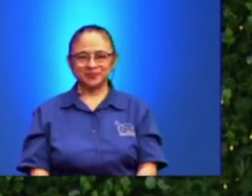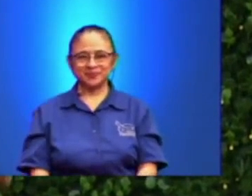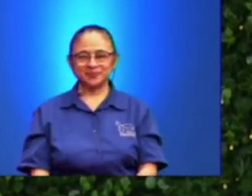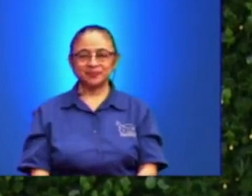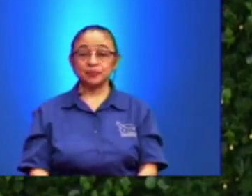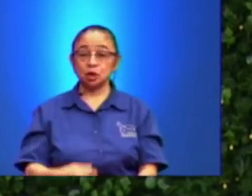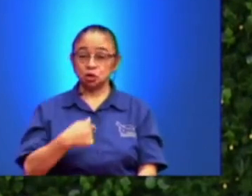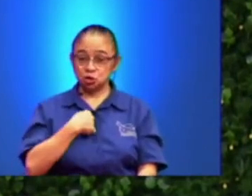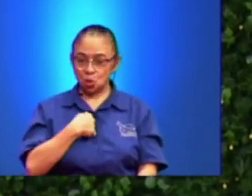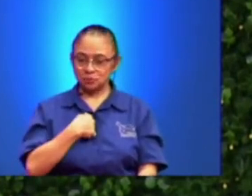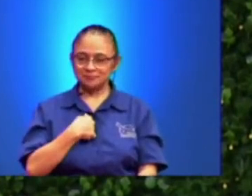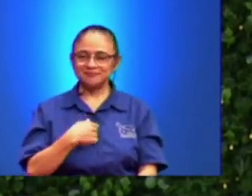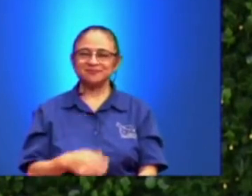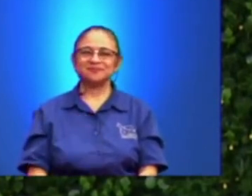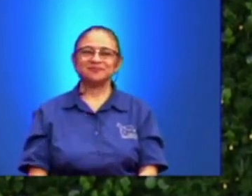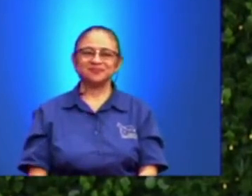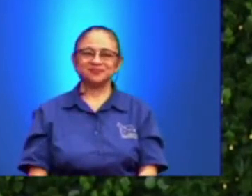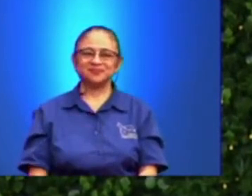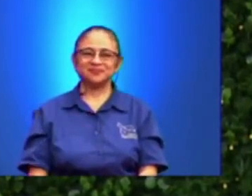soy heraldo